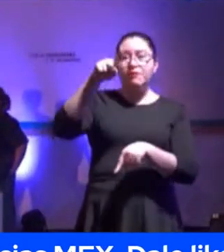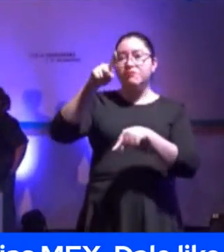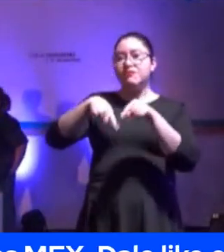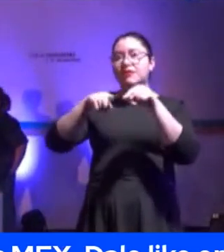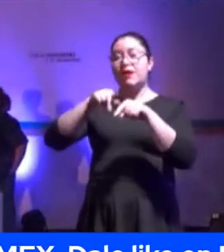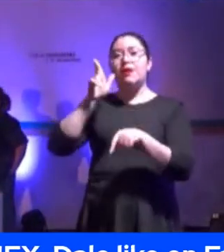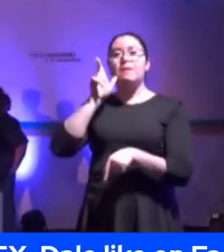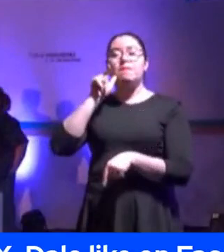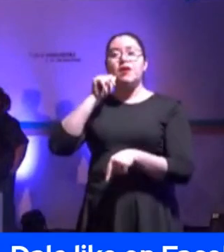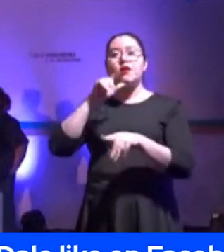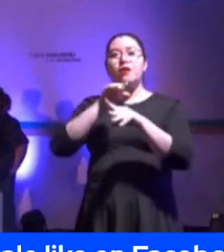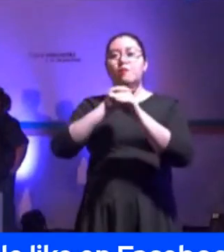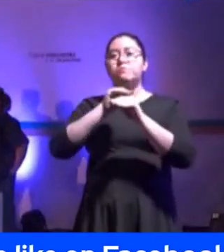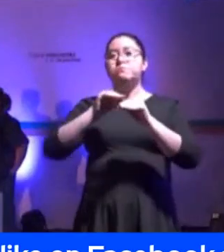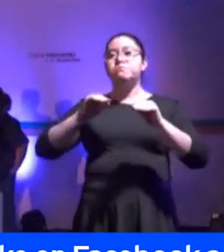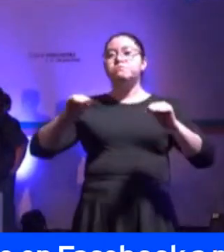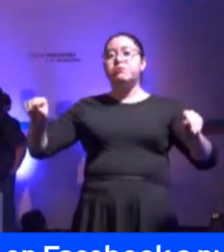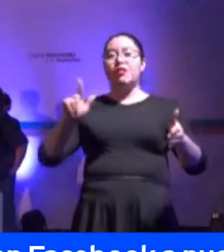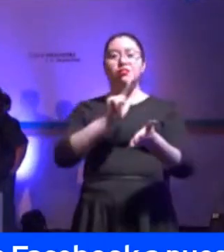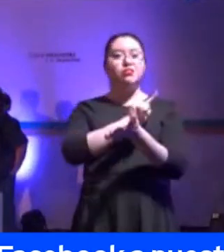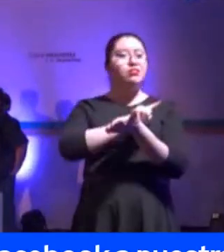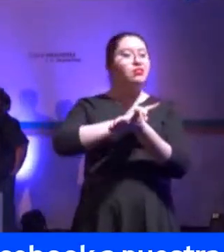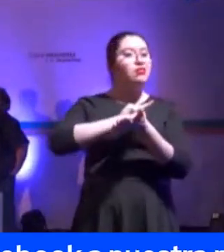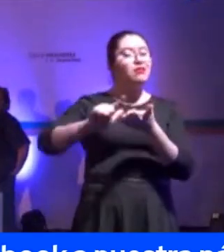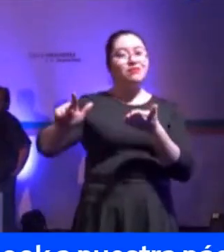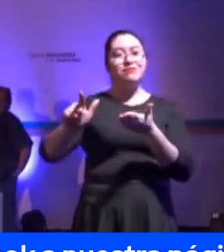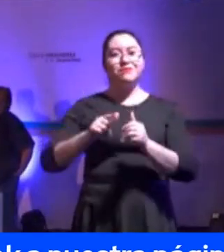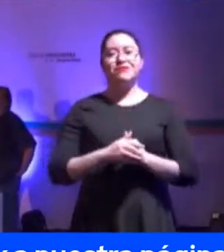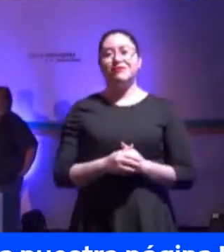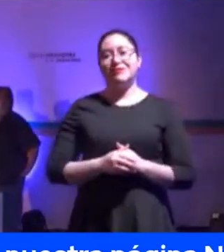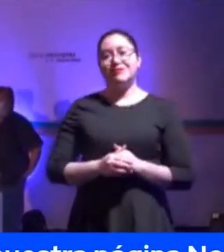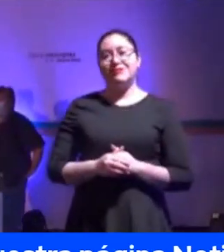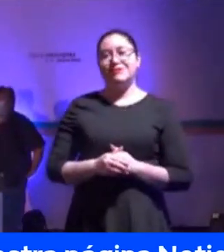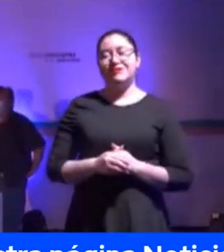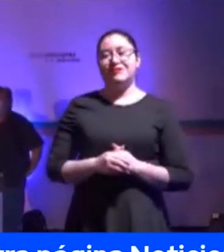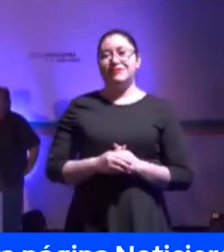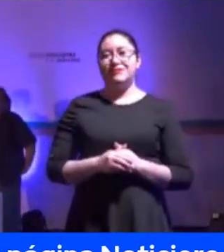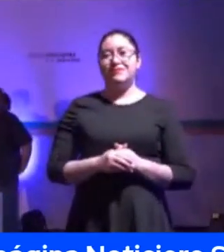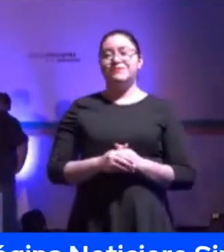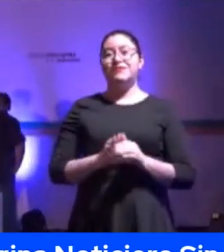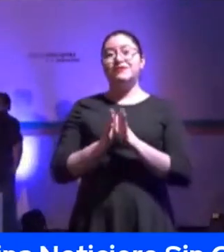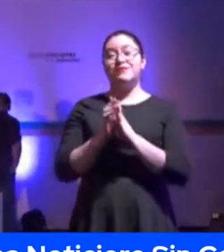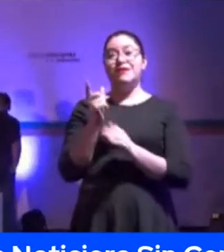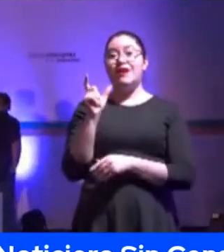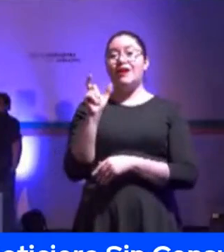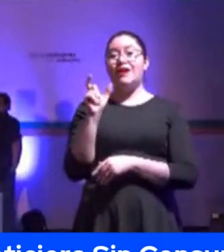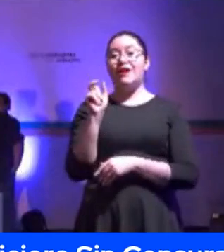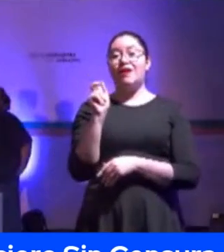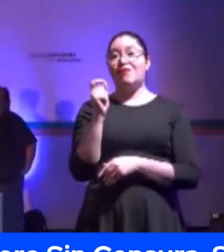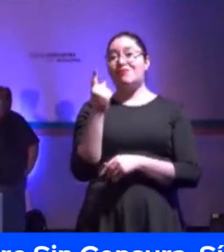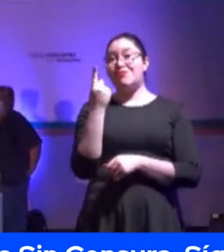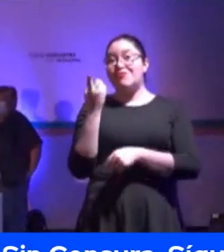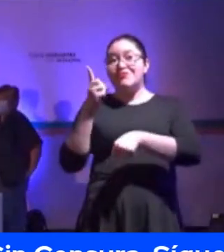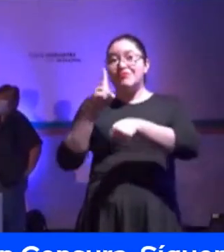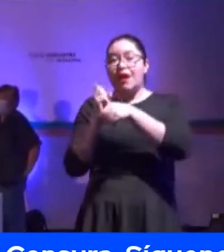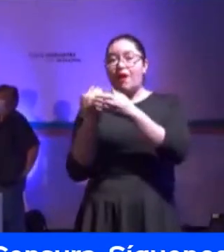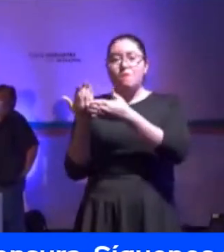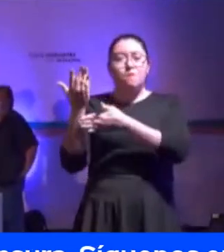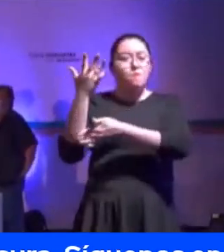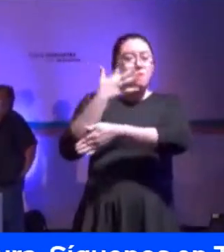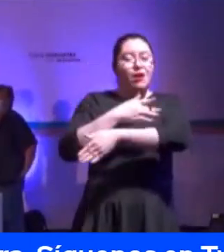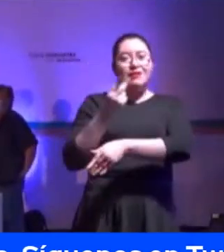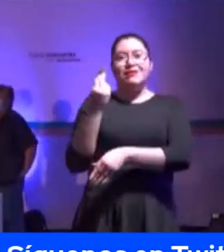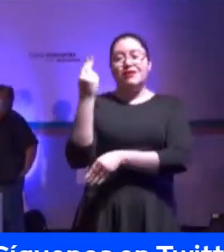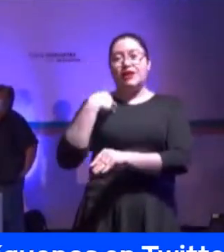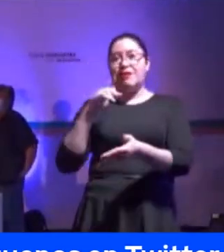va a quedar nada más la plancha del Zócalo. Así que en 24 horas tenemos que devolver el Zócalo completo. Así